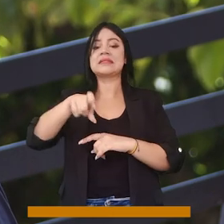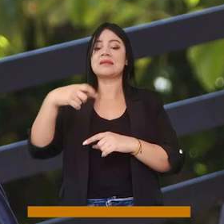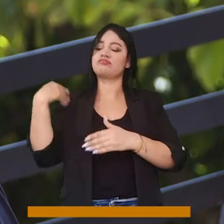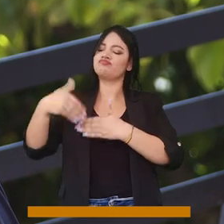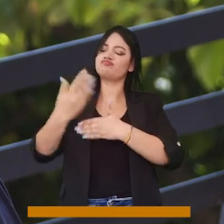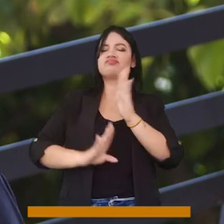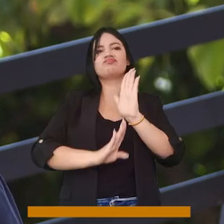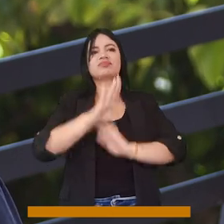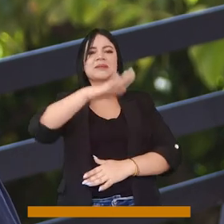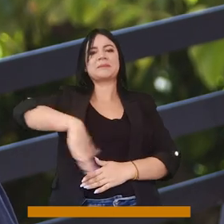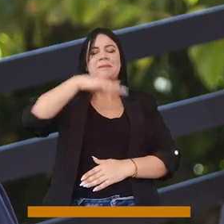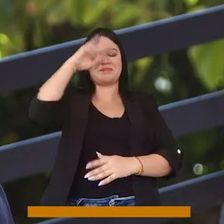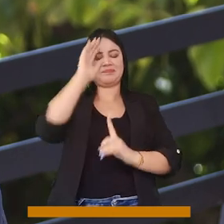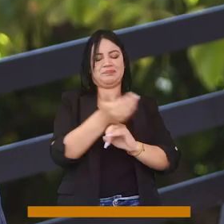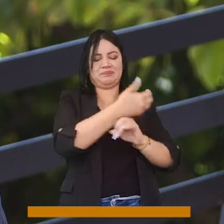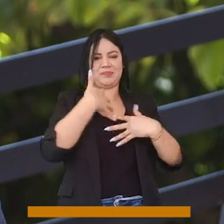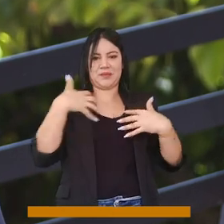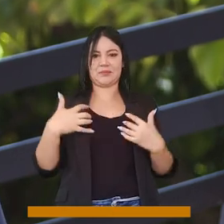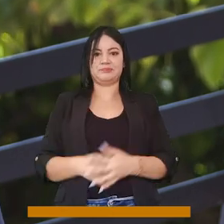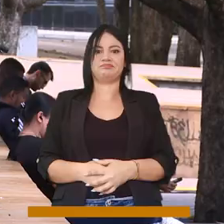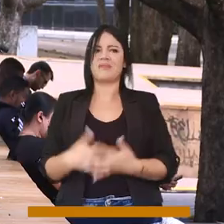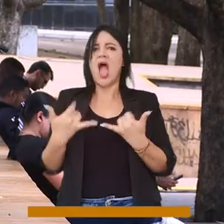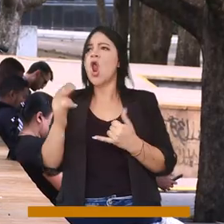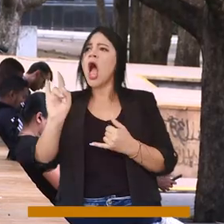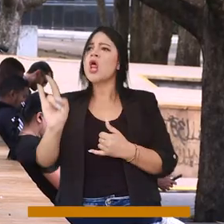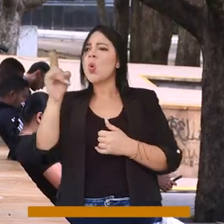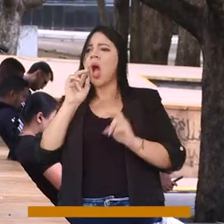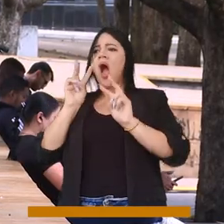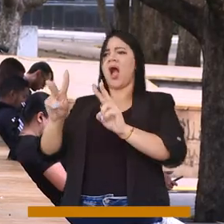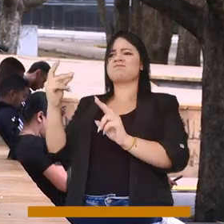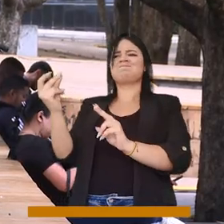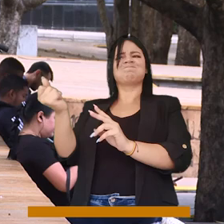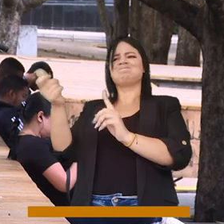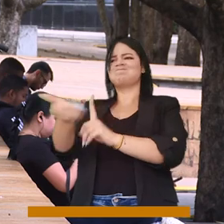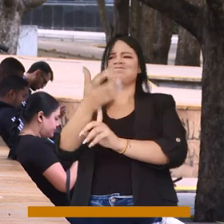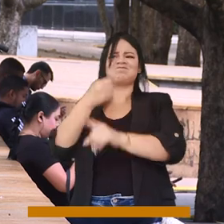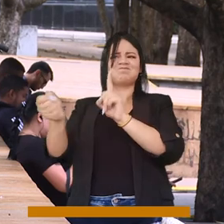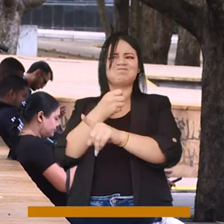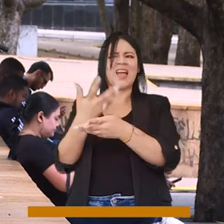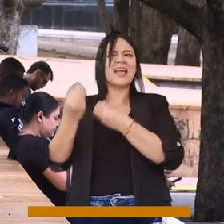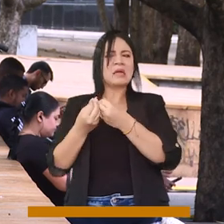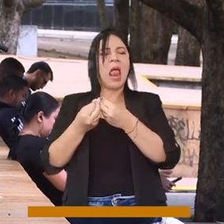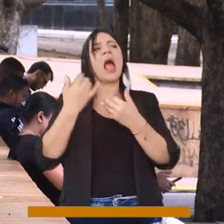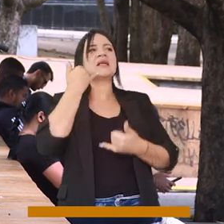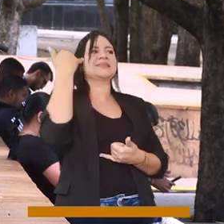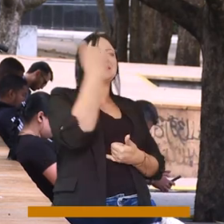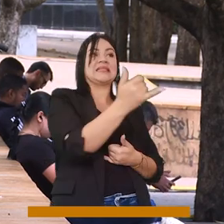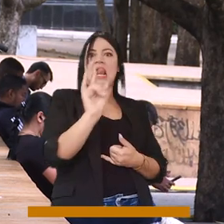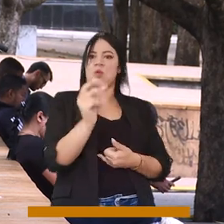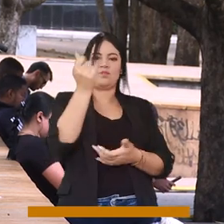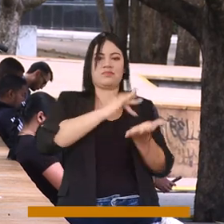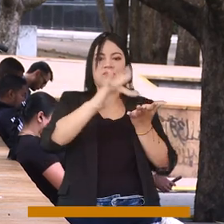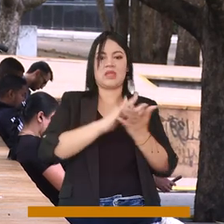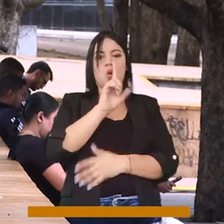y queremos que Medellín siga avanzando en protección animal. Los canales de atención que tenemos en casos de maltrato animal son